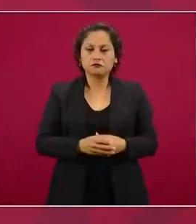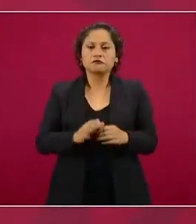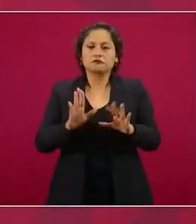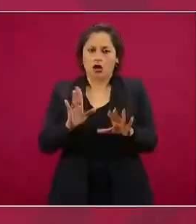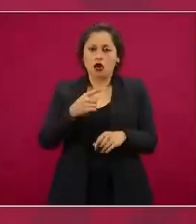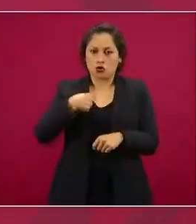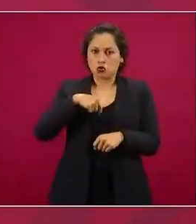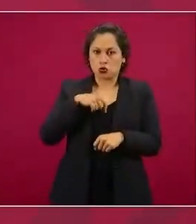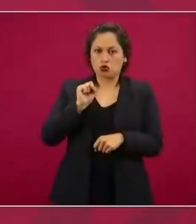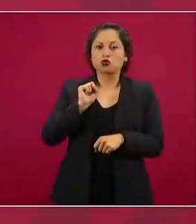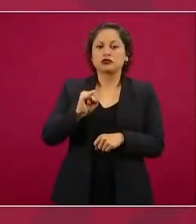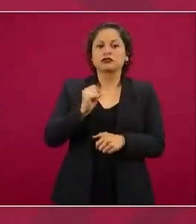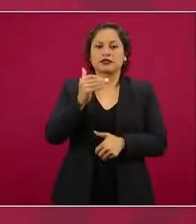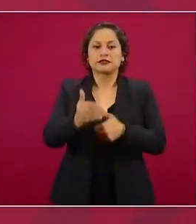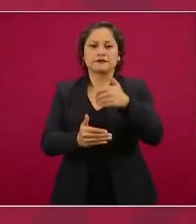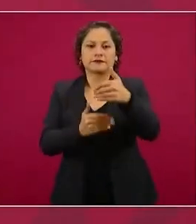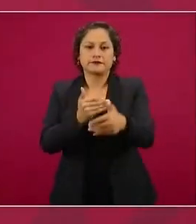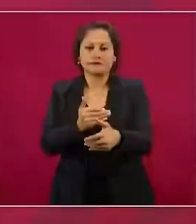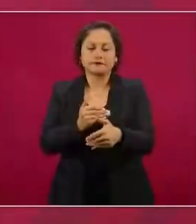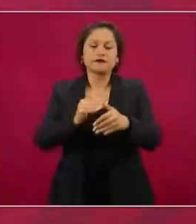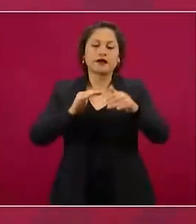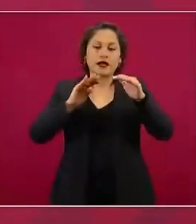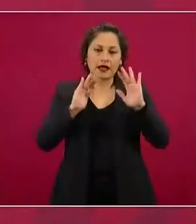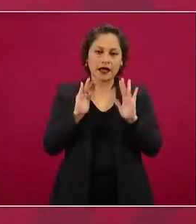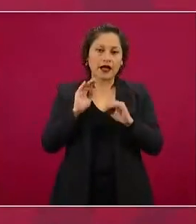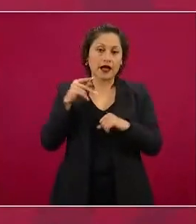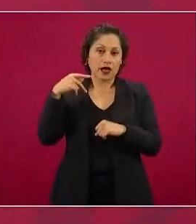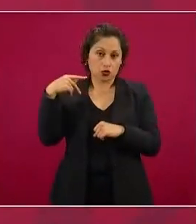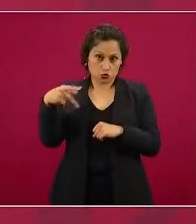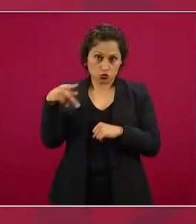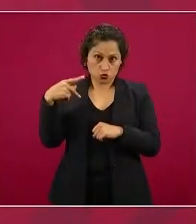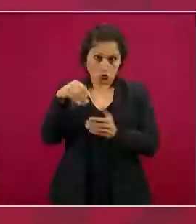Ellos no registraron los